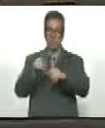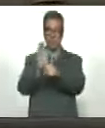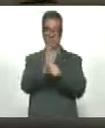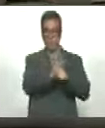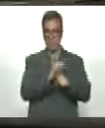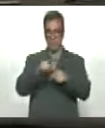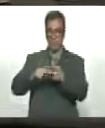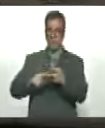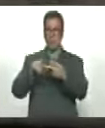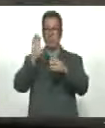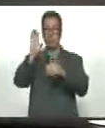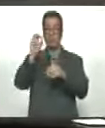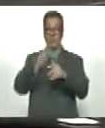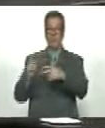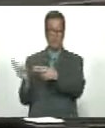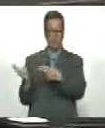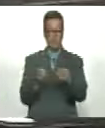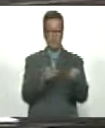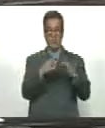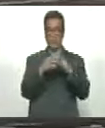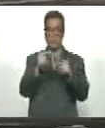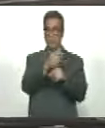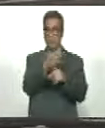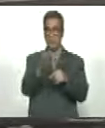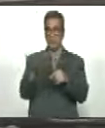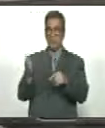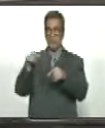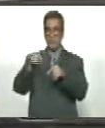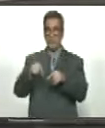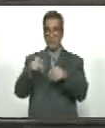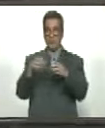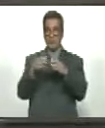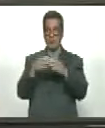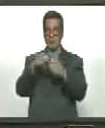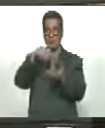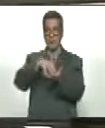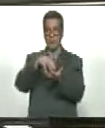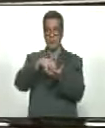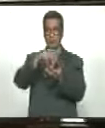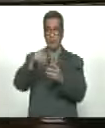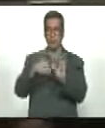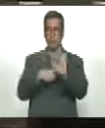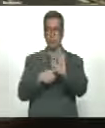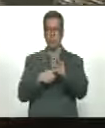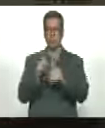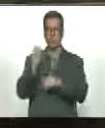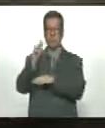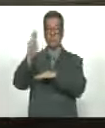luchadores de la patria. Sean ustedes bienvenidas y bienvenidos a este hemiciclo protocolar.